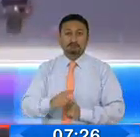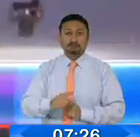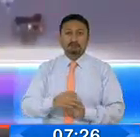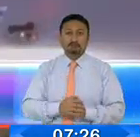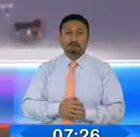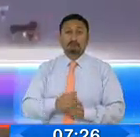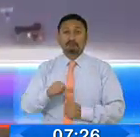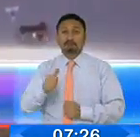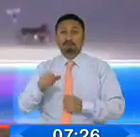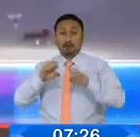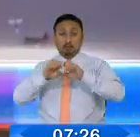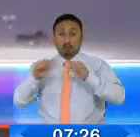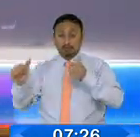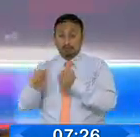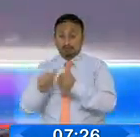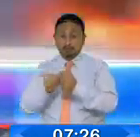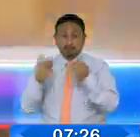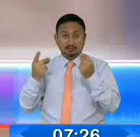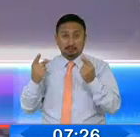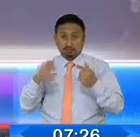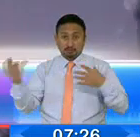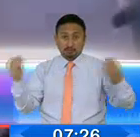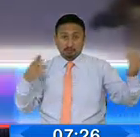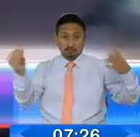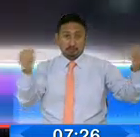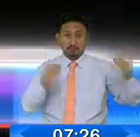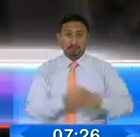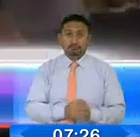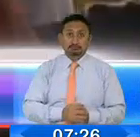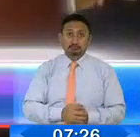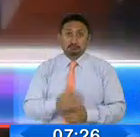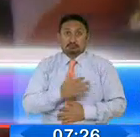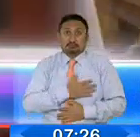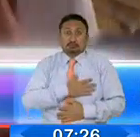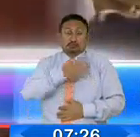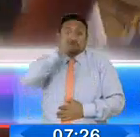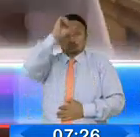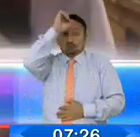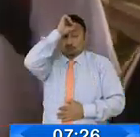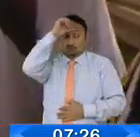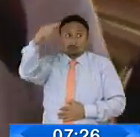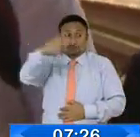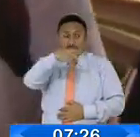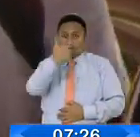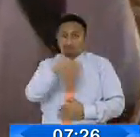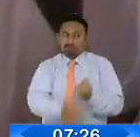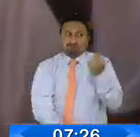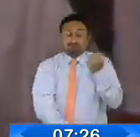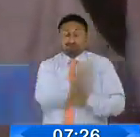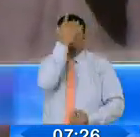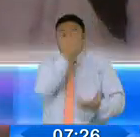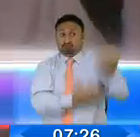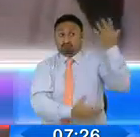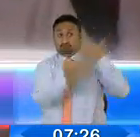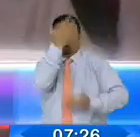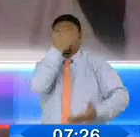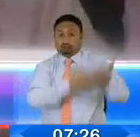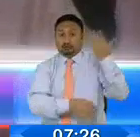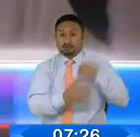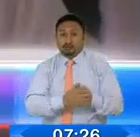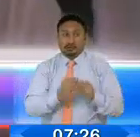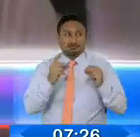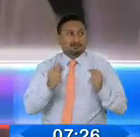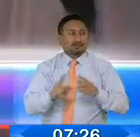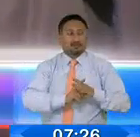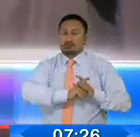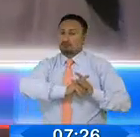de empresas cercanas. No se sabe, porque nosotros veíamos mismo la candela que ya estábamos mismo ahogándolo ya. Por eso que salimos soplados,